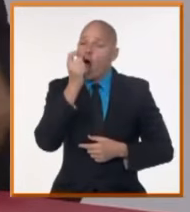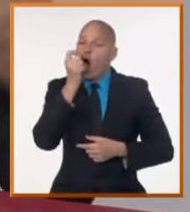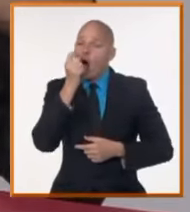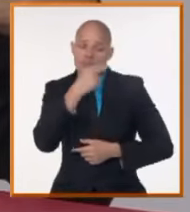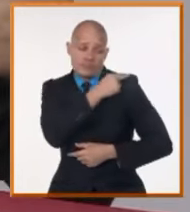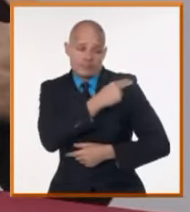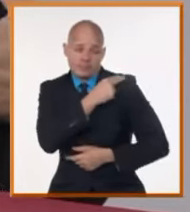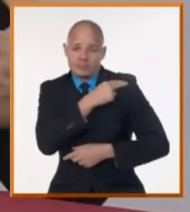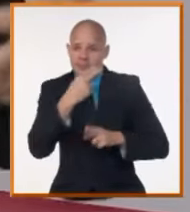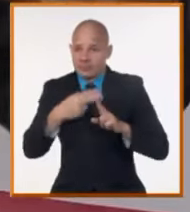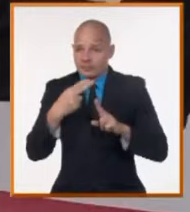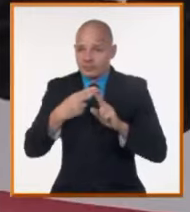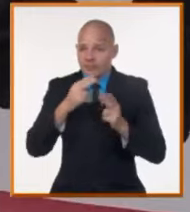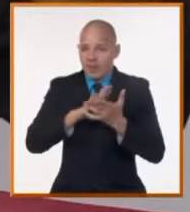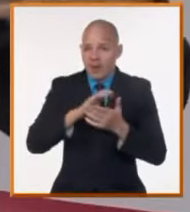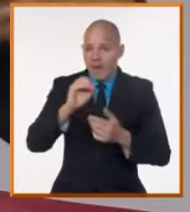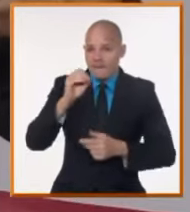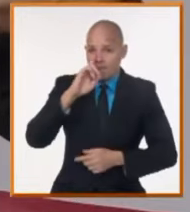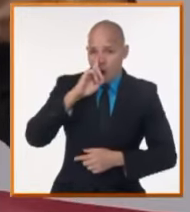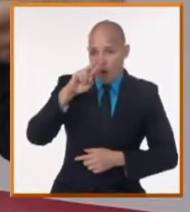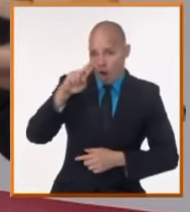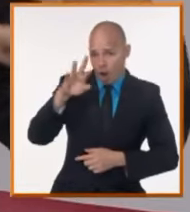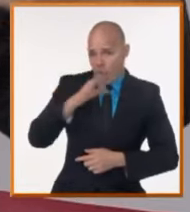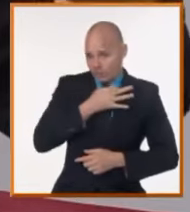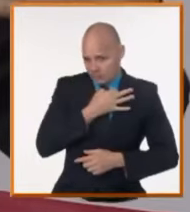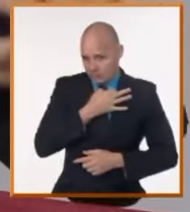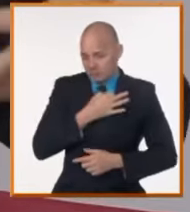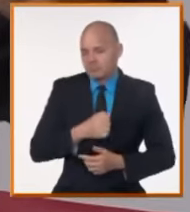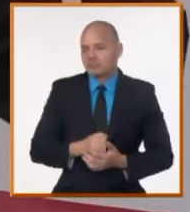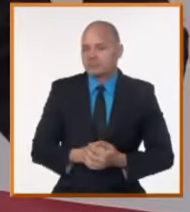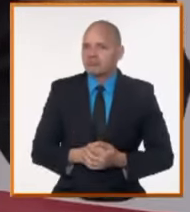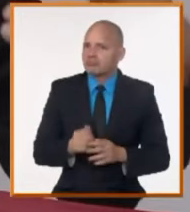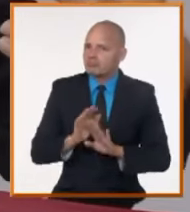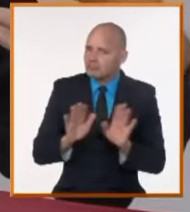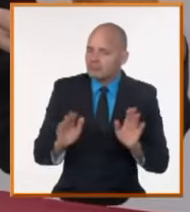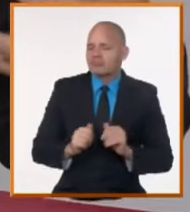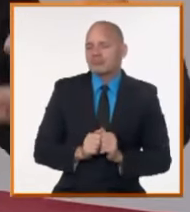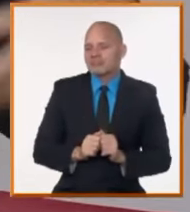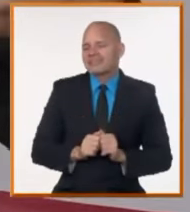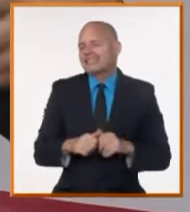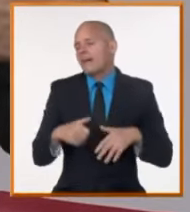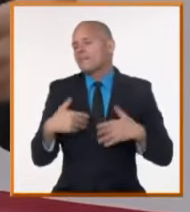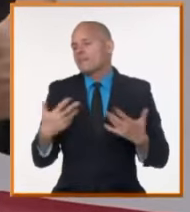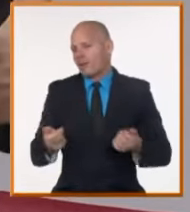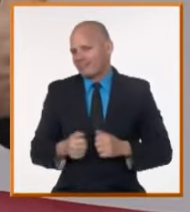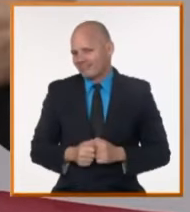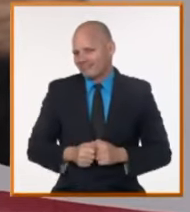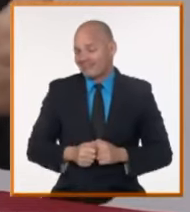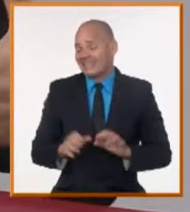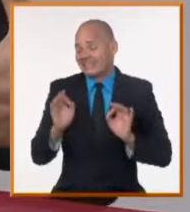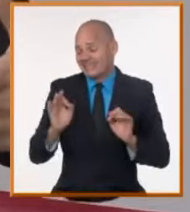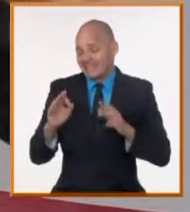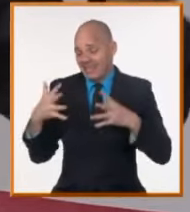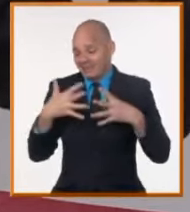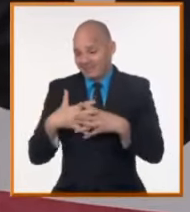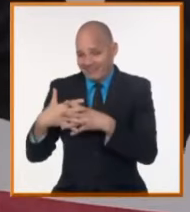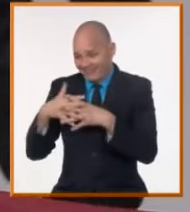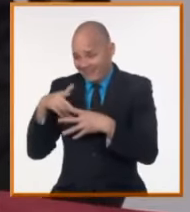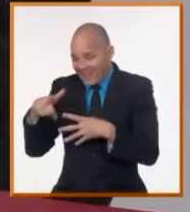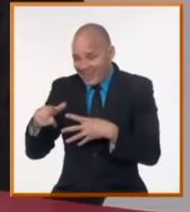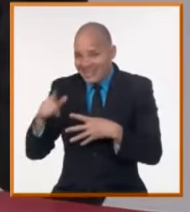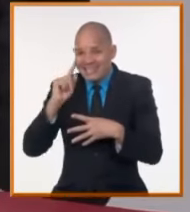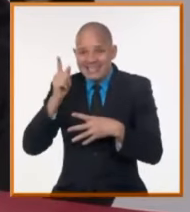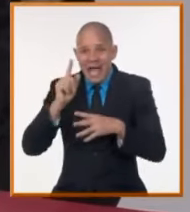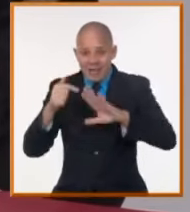transcurso del tiempo, como obedecía a los deseos de expansión de la clase política norteamericana desde